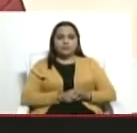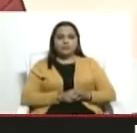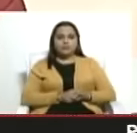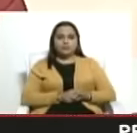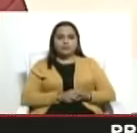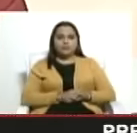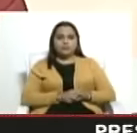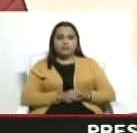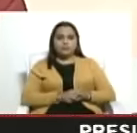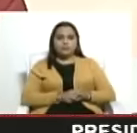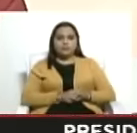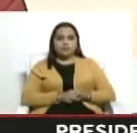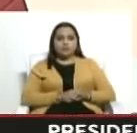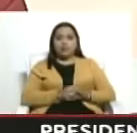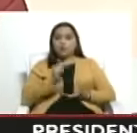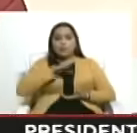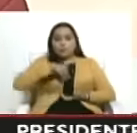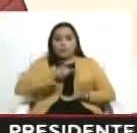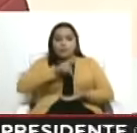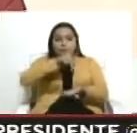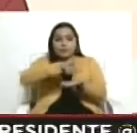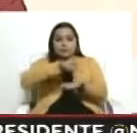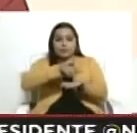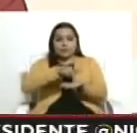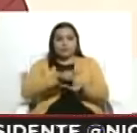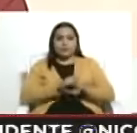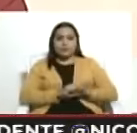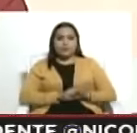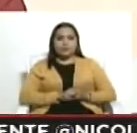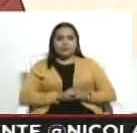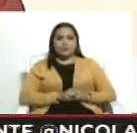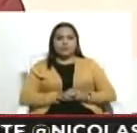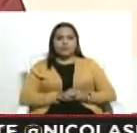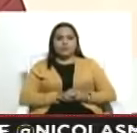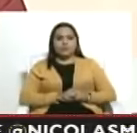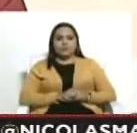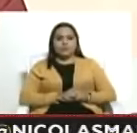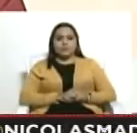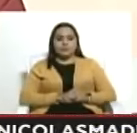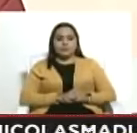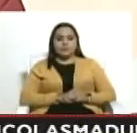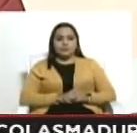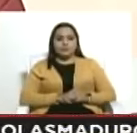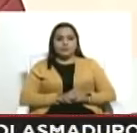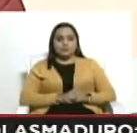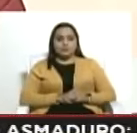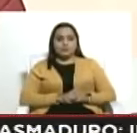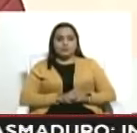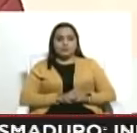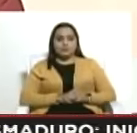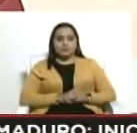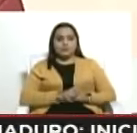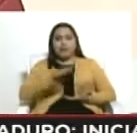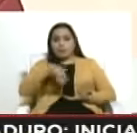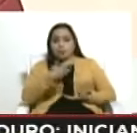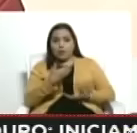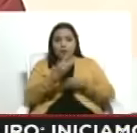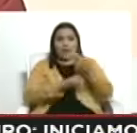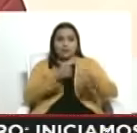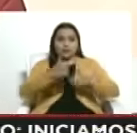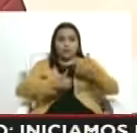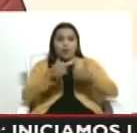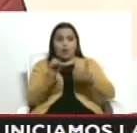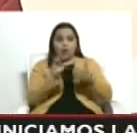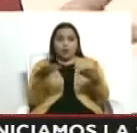a los que no llenan el mínimo requisito legal para ser candidatos o candidatas o ser un partido